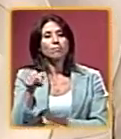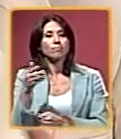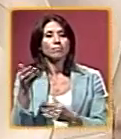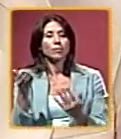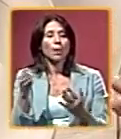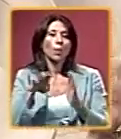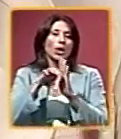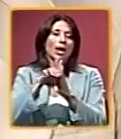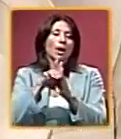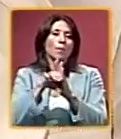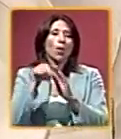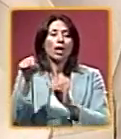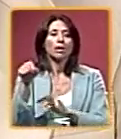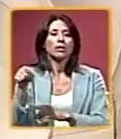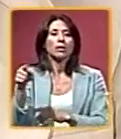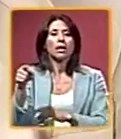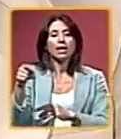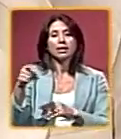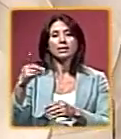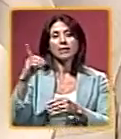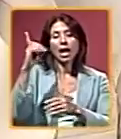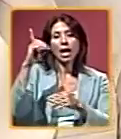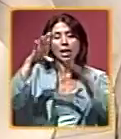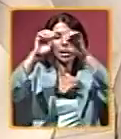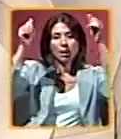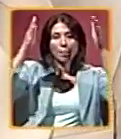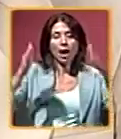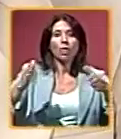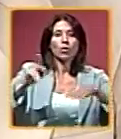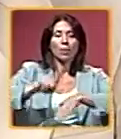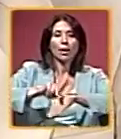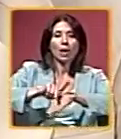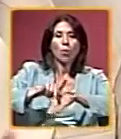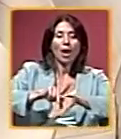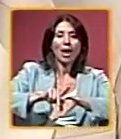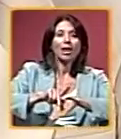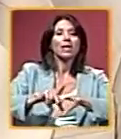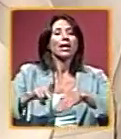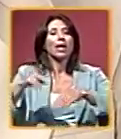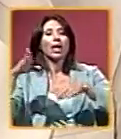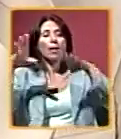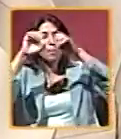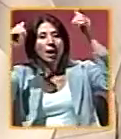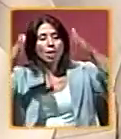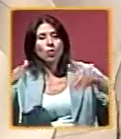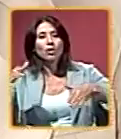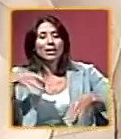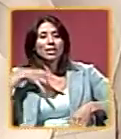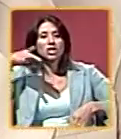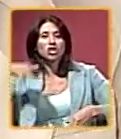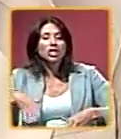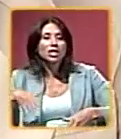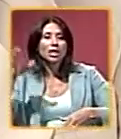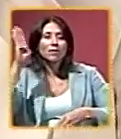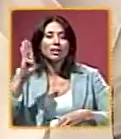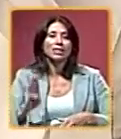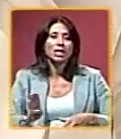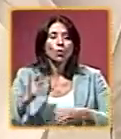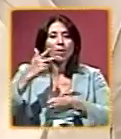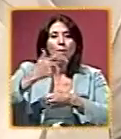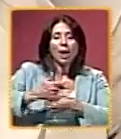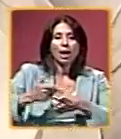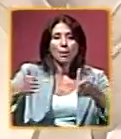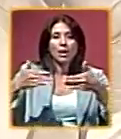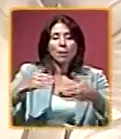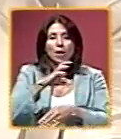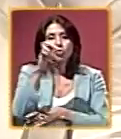donde, por ejemplo, está el embajador de Paraguay, que fue canciller de su país, el embajador de Chile, el embajador de Brasil, Guatemala, Panamá, Costa Rica, y